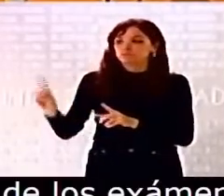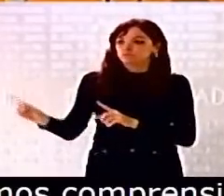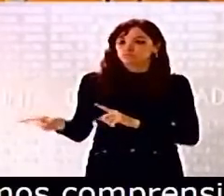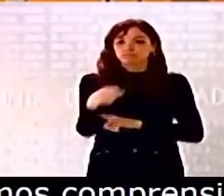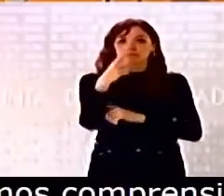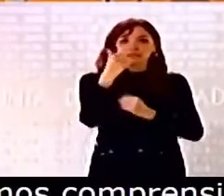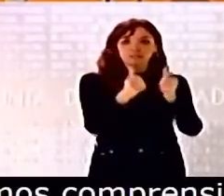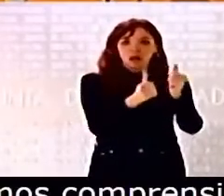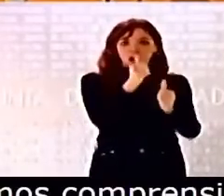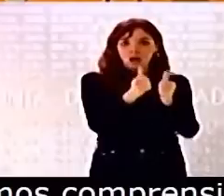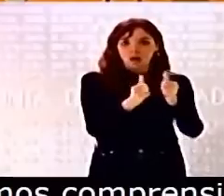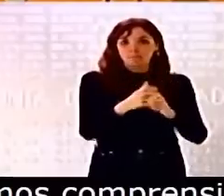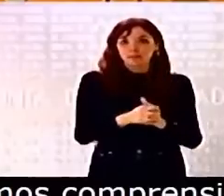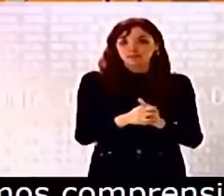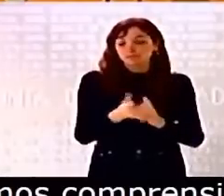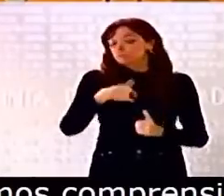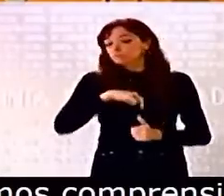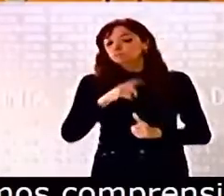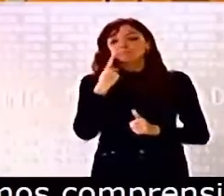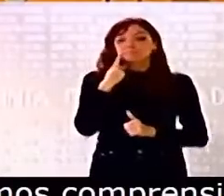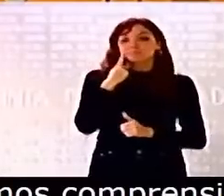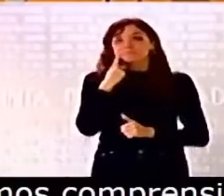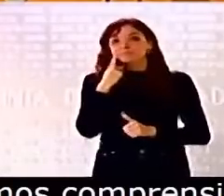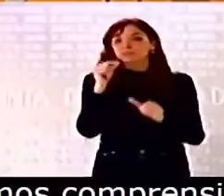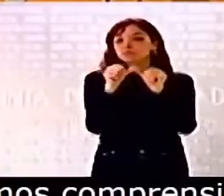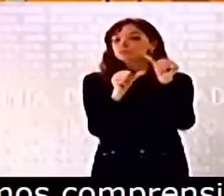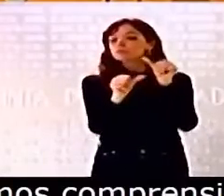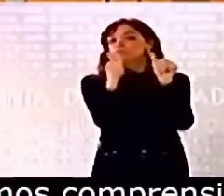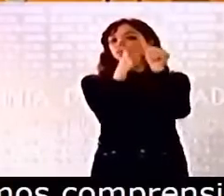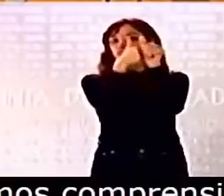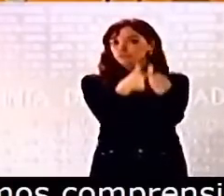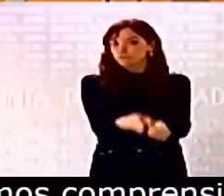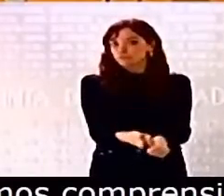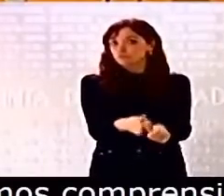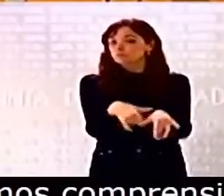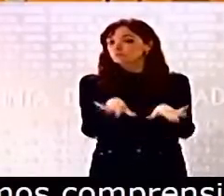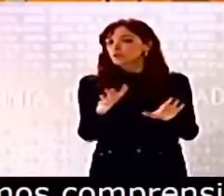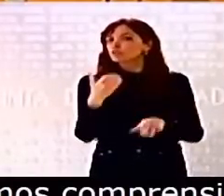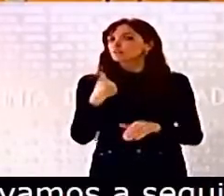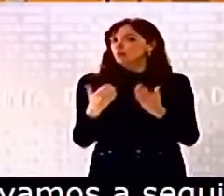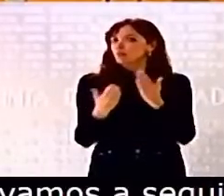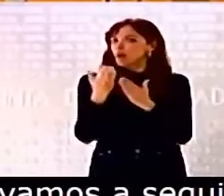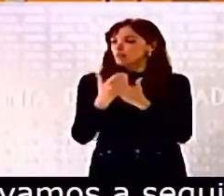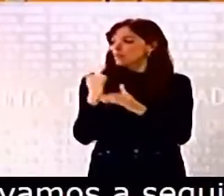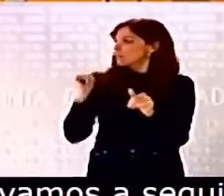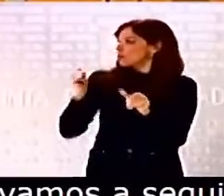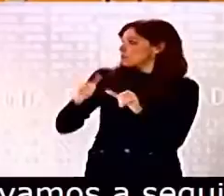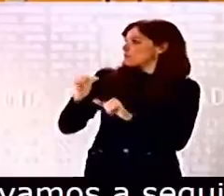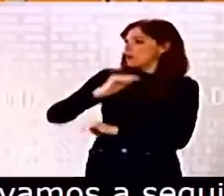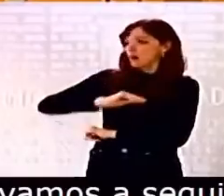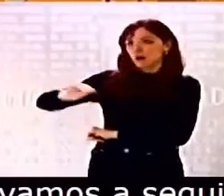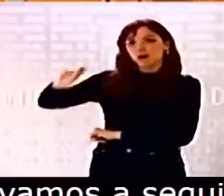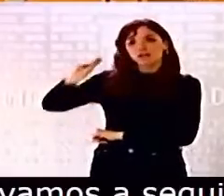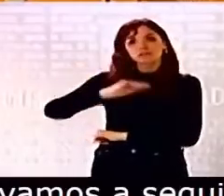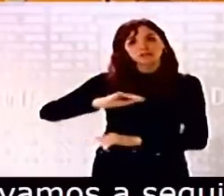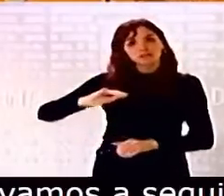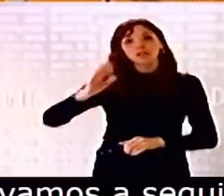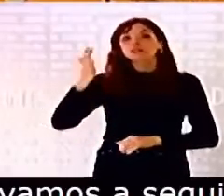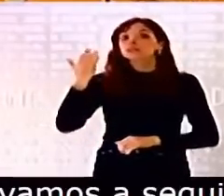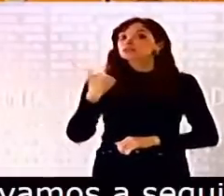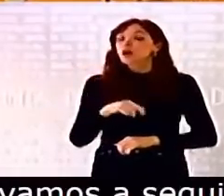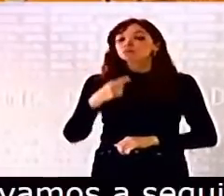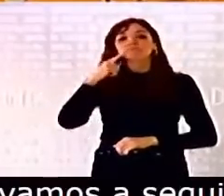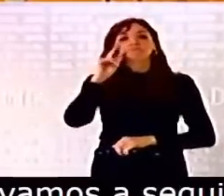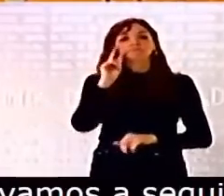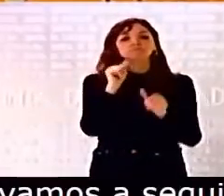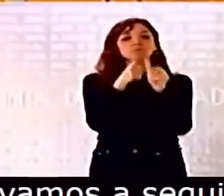exámenes, vamos a seguirlos a lo largo de estos días, pero ya llevamos varios días, bastantes días, y ya se tenía que haber seguido y